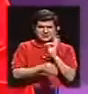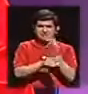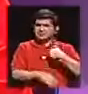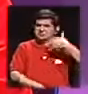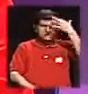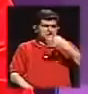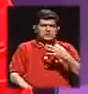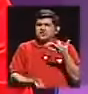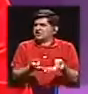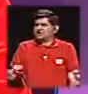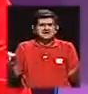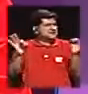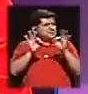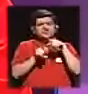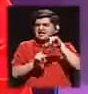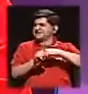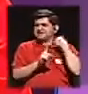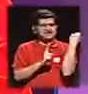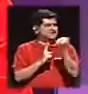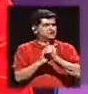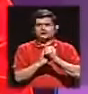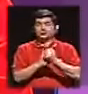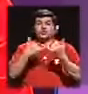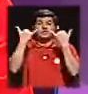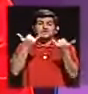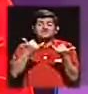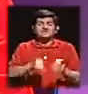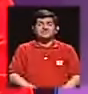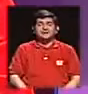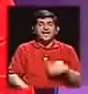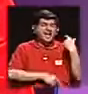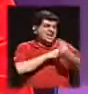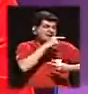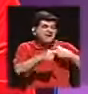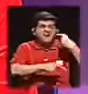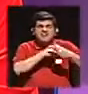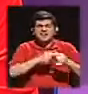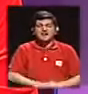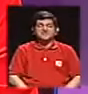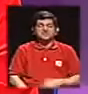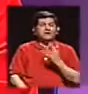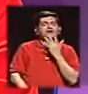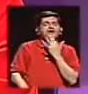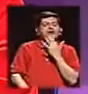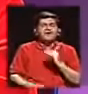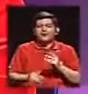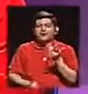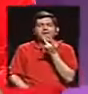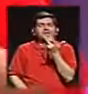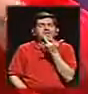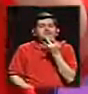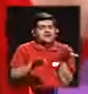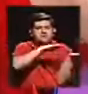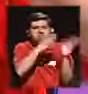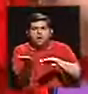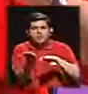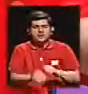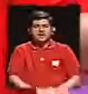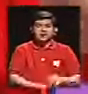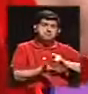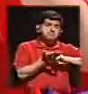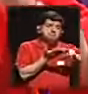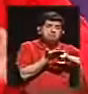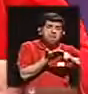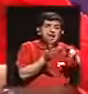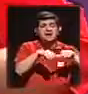siquiera creo que eso ya es importante. O sea, ya se murieron las generaciones de colores. Se murieron las generaciones que eran